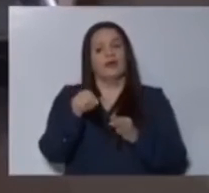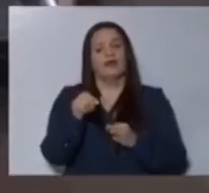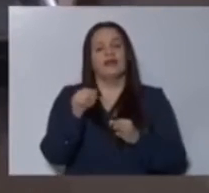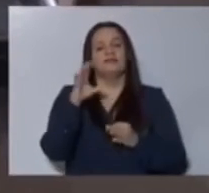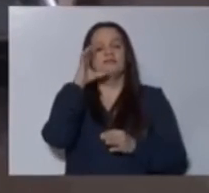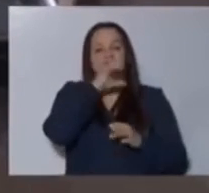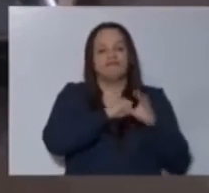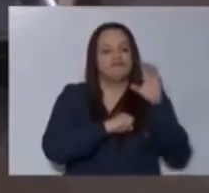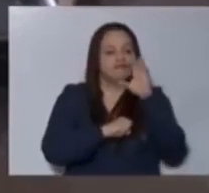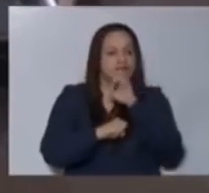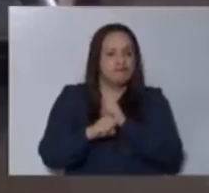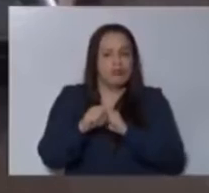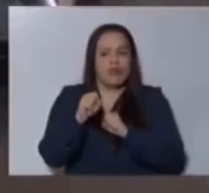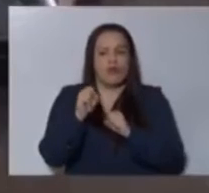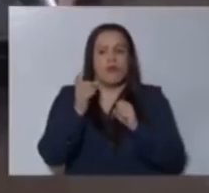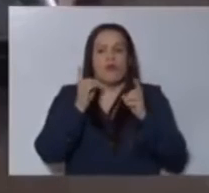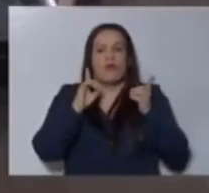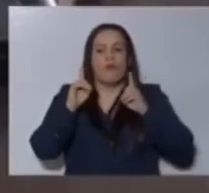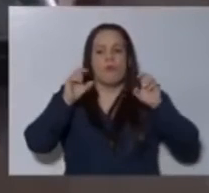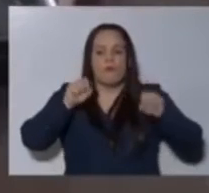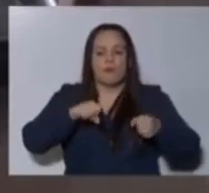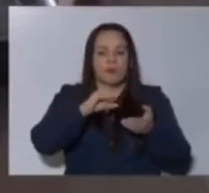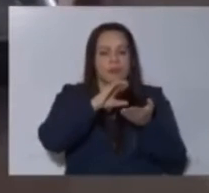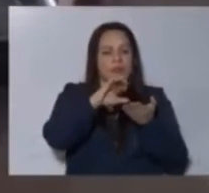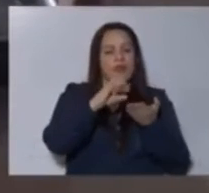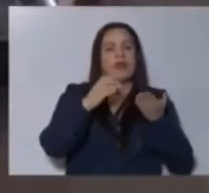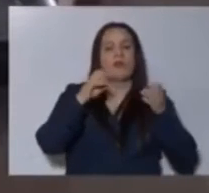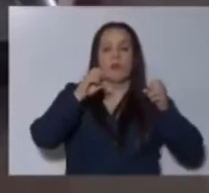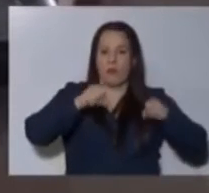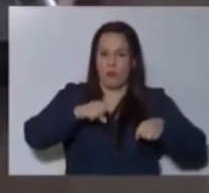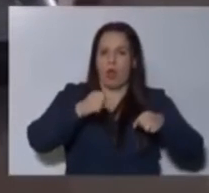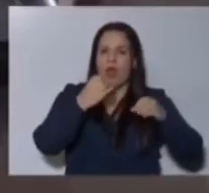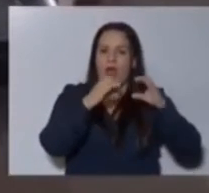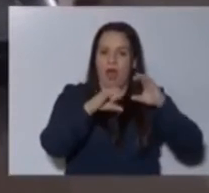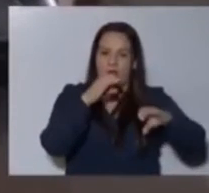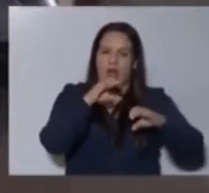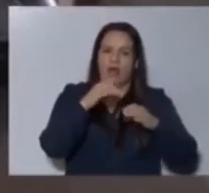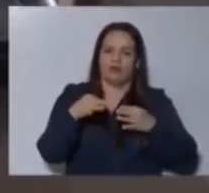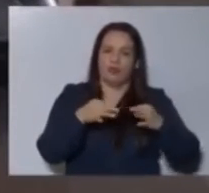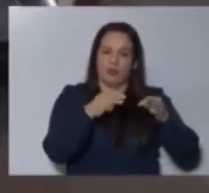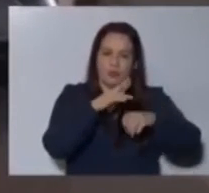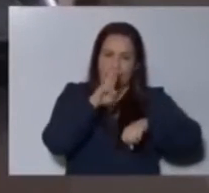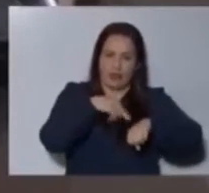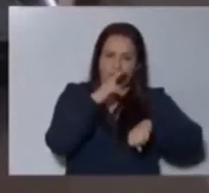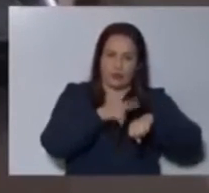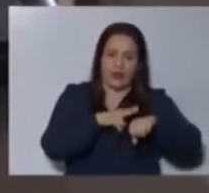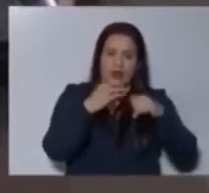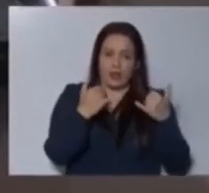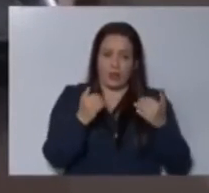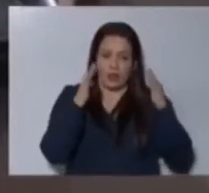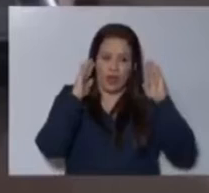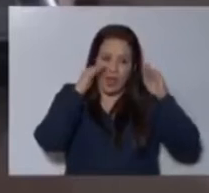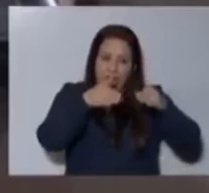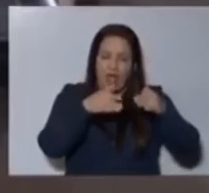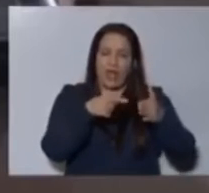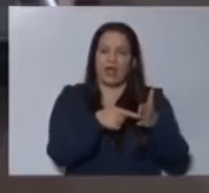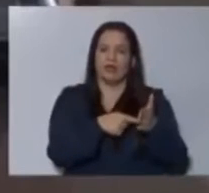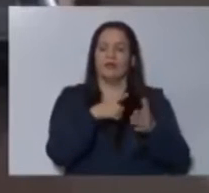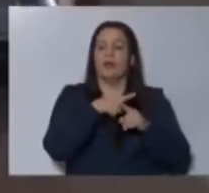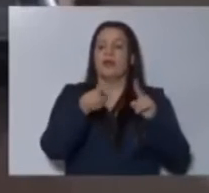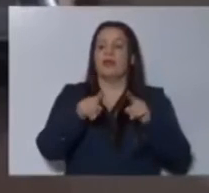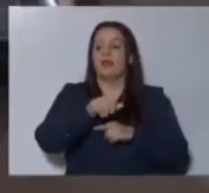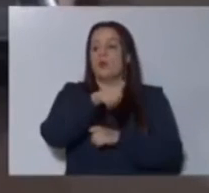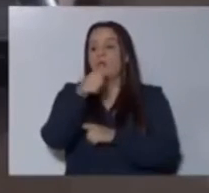cuáles pueden tener una orientación al turismo nacional y concentrar esfuerzos por ahora en esos y apuntar todo el